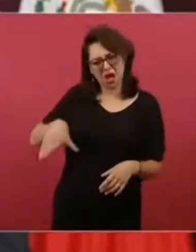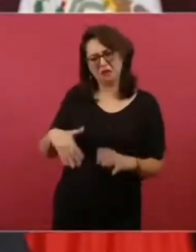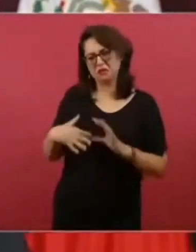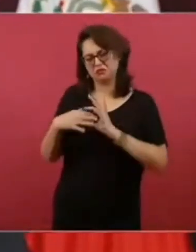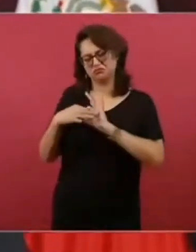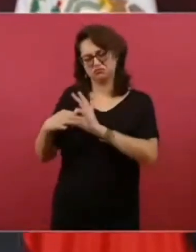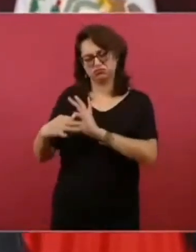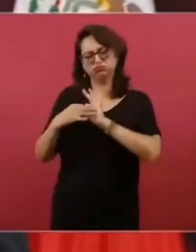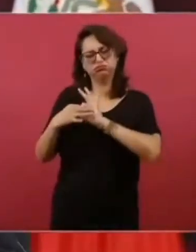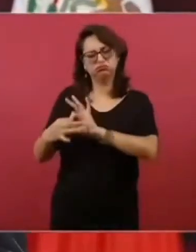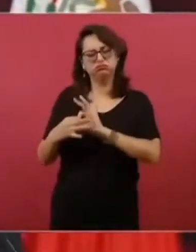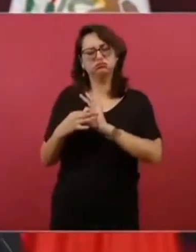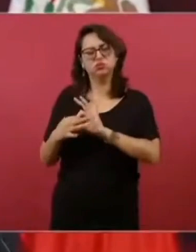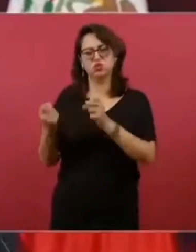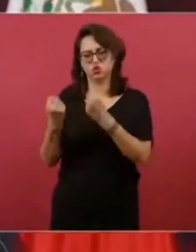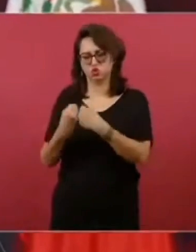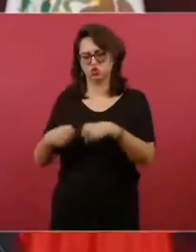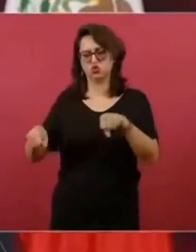cómo